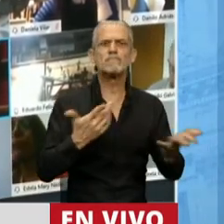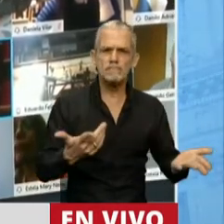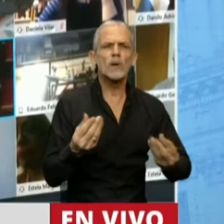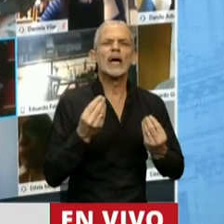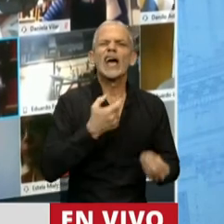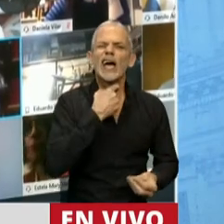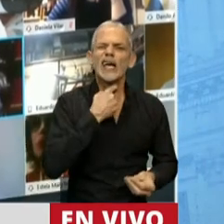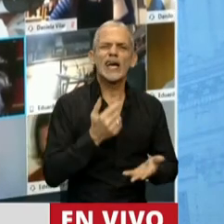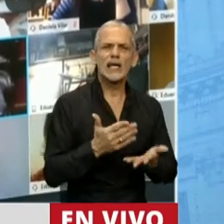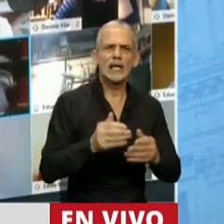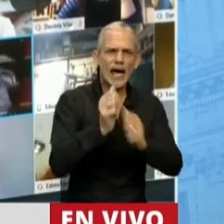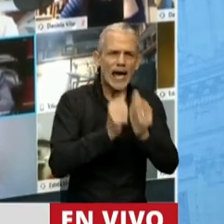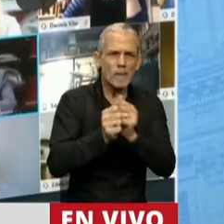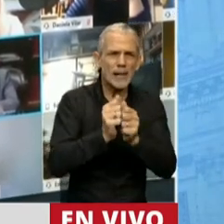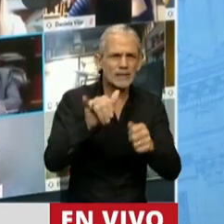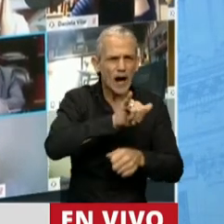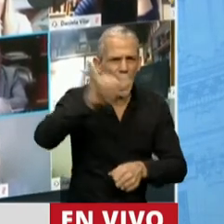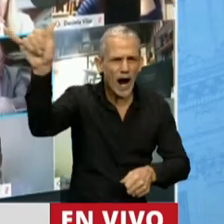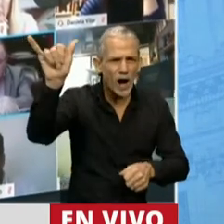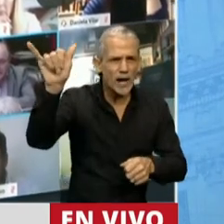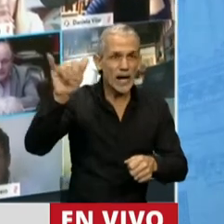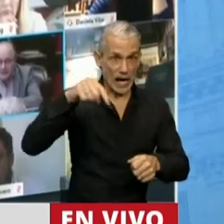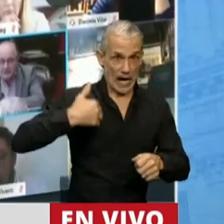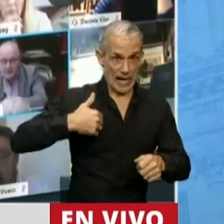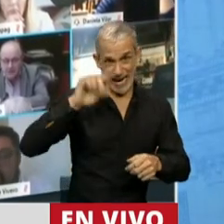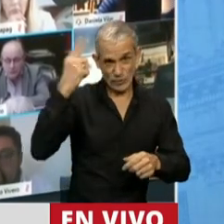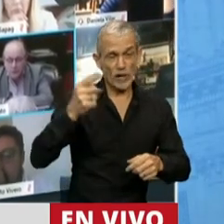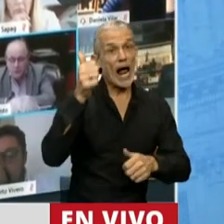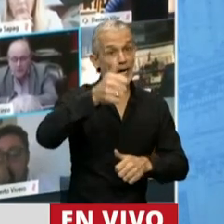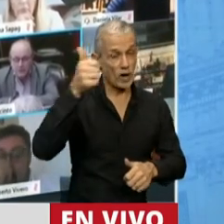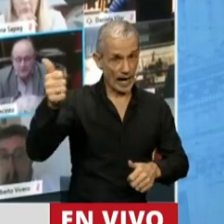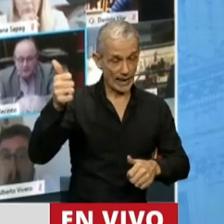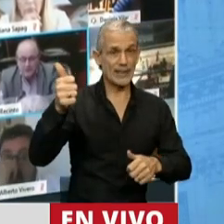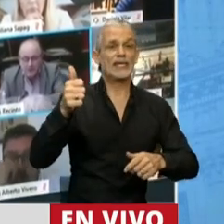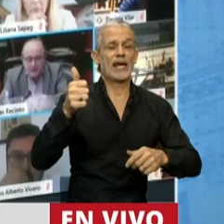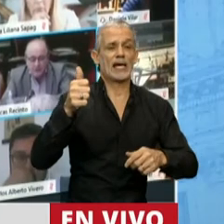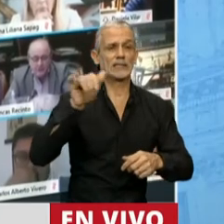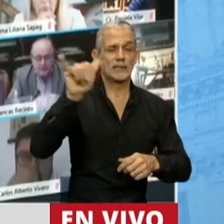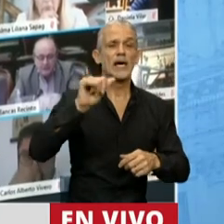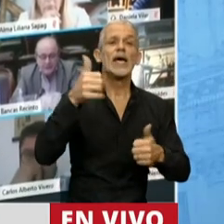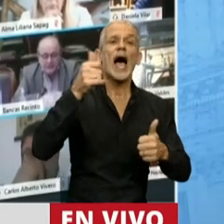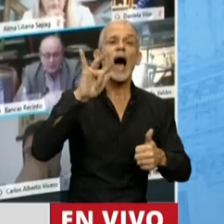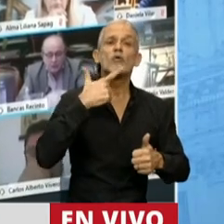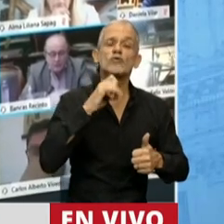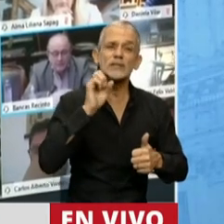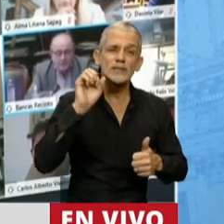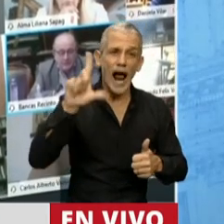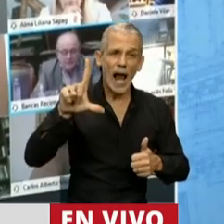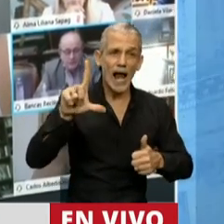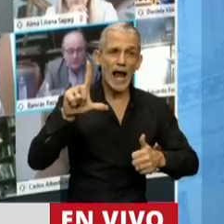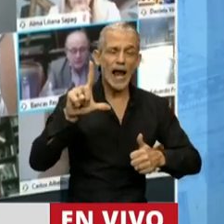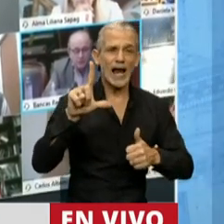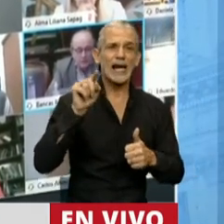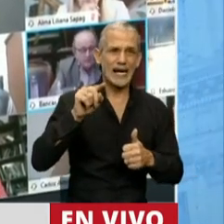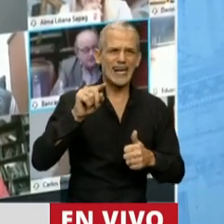sacar a las empresas de aeronavegación de bandera aerolíneas argentinas y austral líneas aéreas cielos